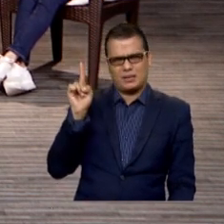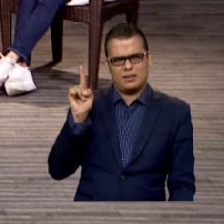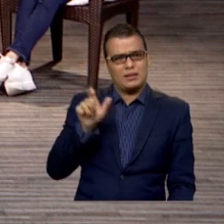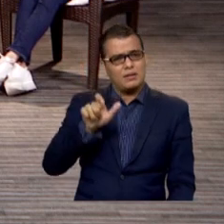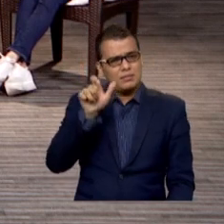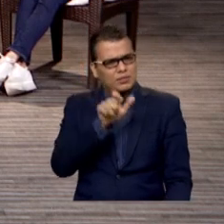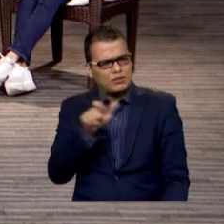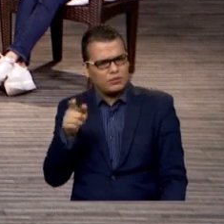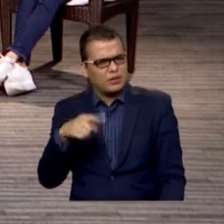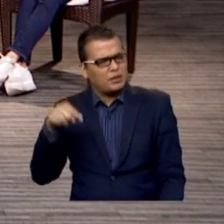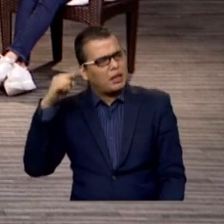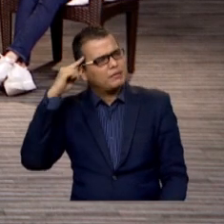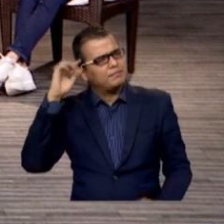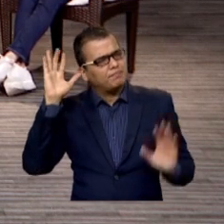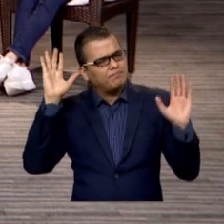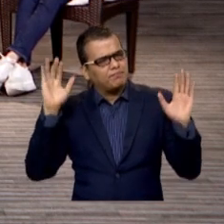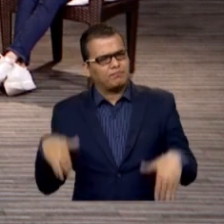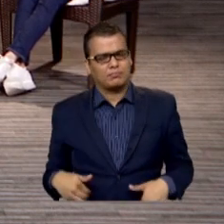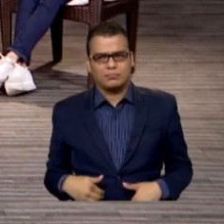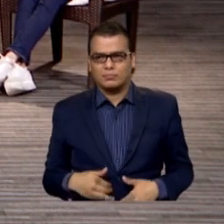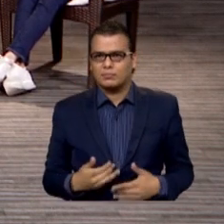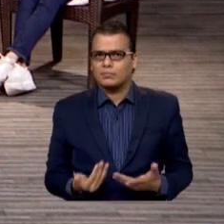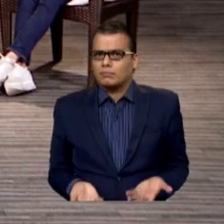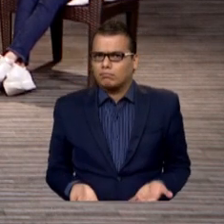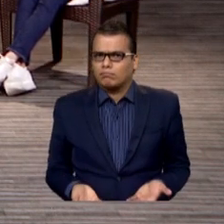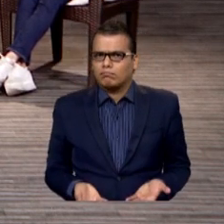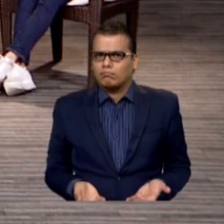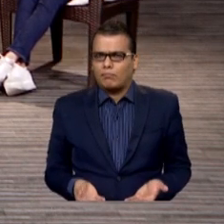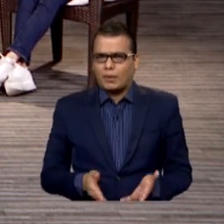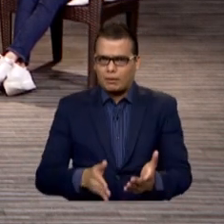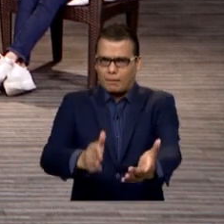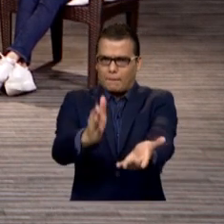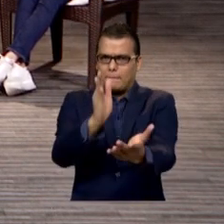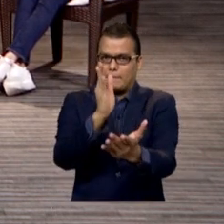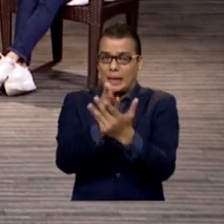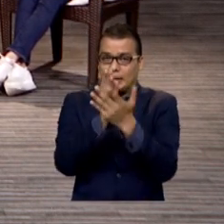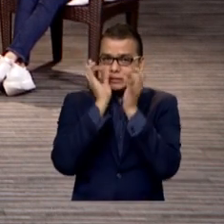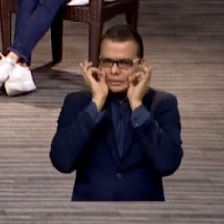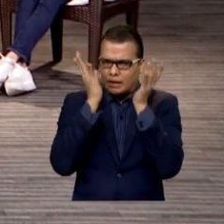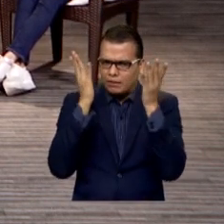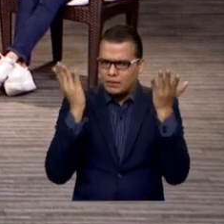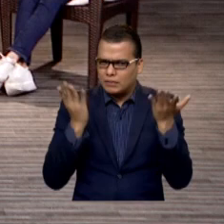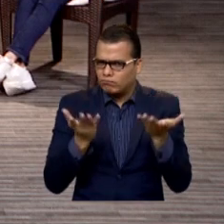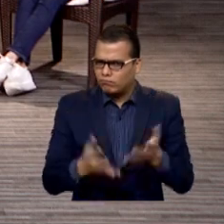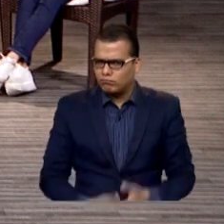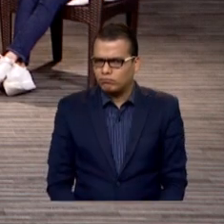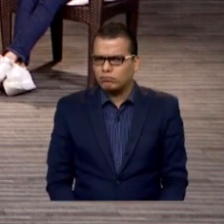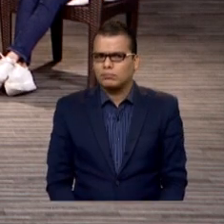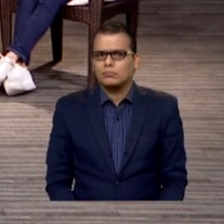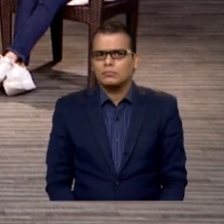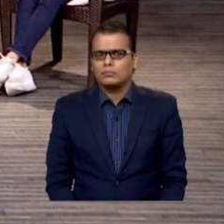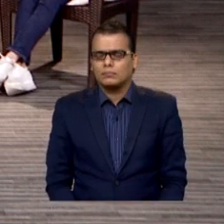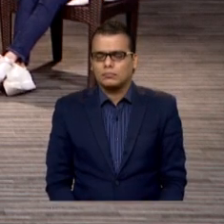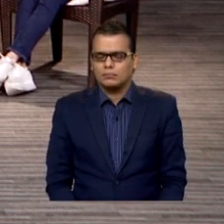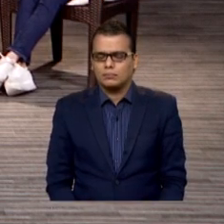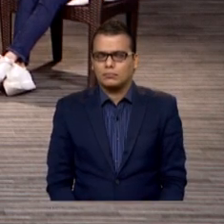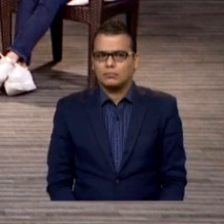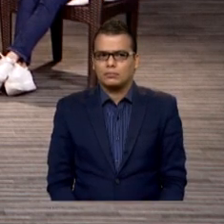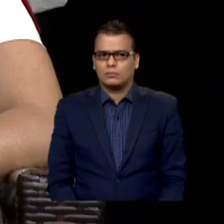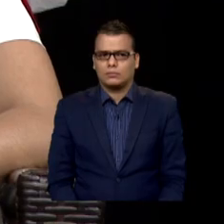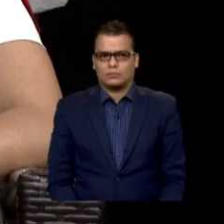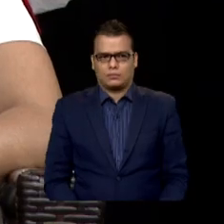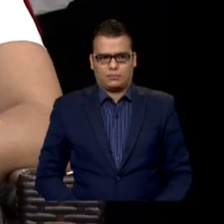que no esté atenta a la cuarentena y hayan recurrido a hechos que realmente son inexplicables? Hemos encontrado